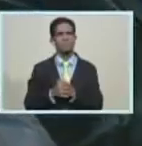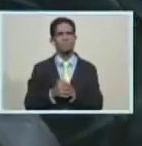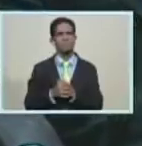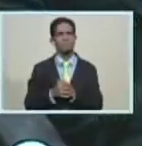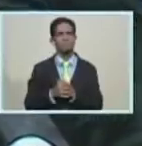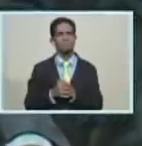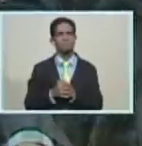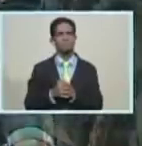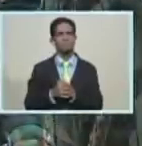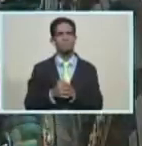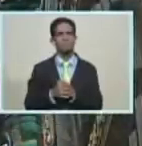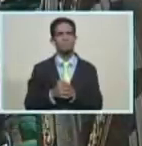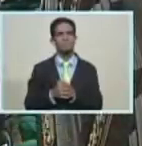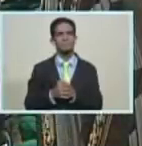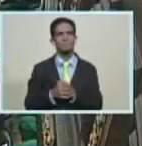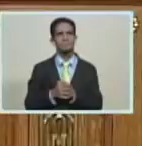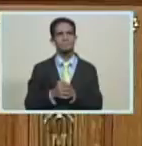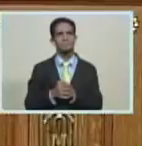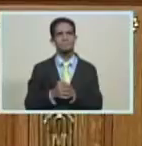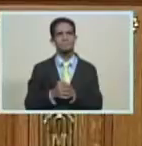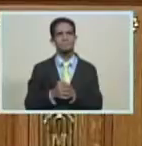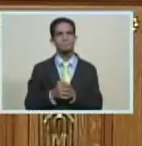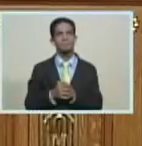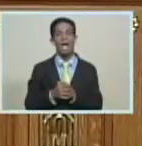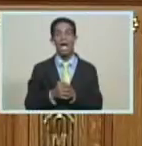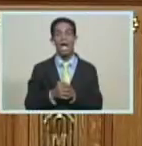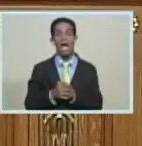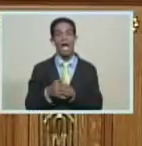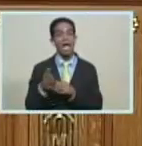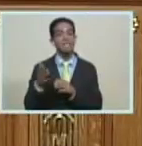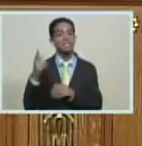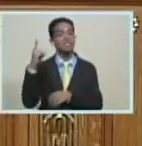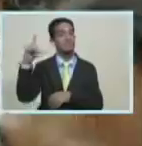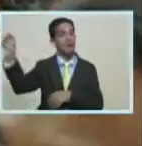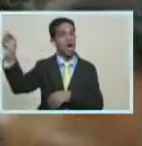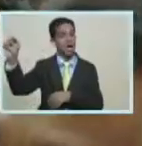¡Se fue! Dice en mi pueblo, ¡se fue, se fue, se fue!